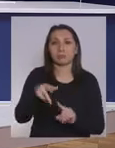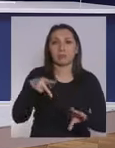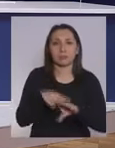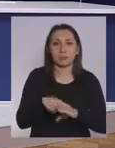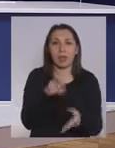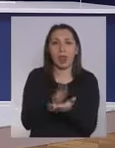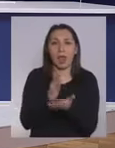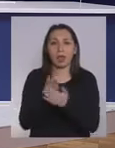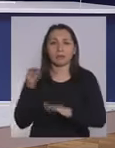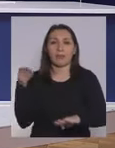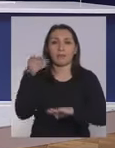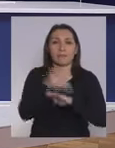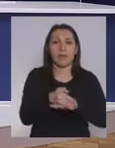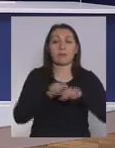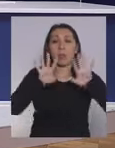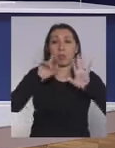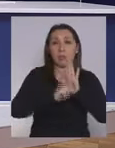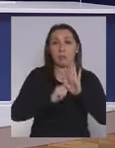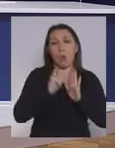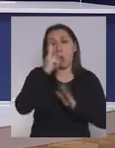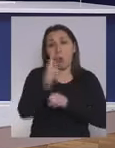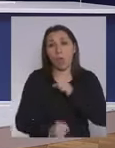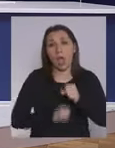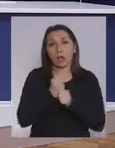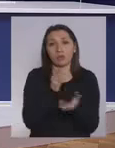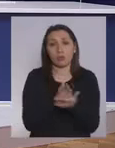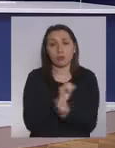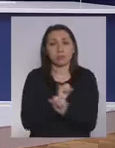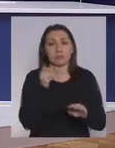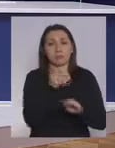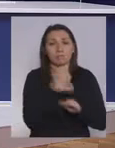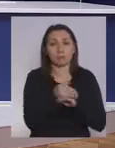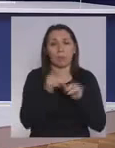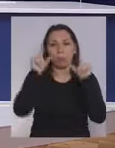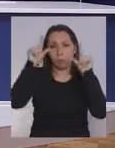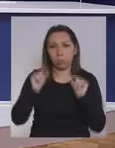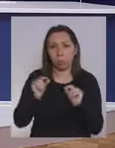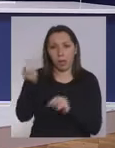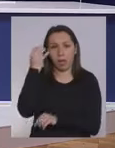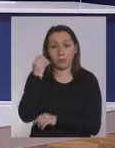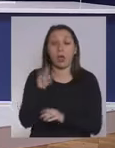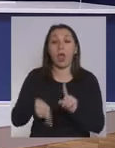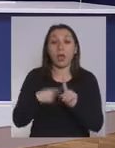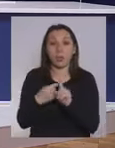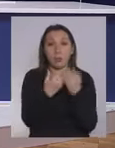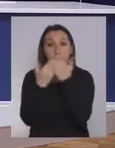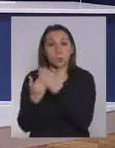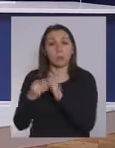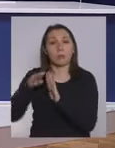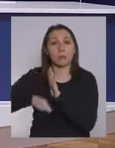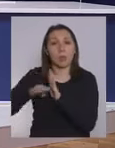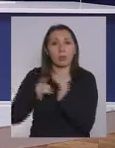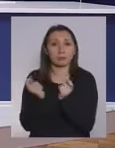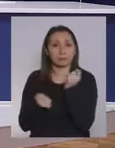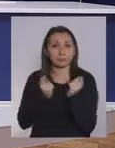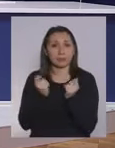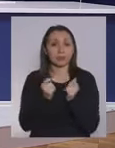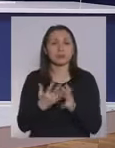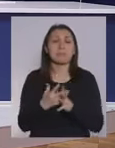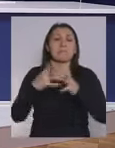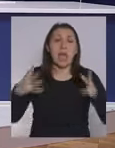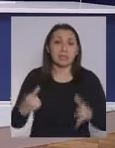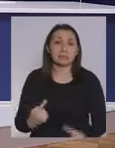las clases presenciales por 10 meses o todo el año escolar y este estudio también dice que además los estudiantes menor de menores recursos serán los